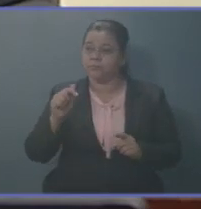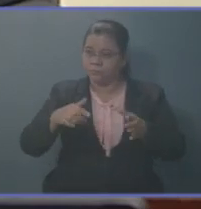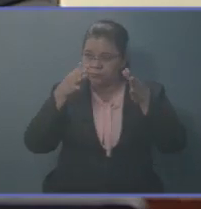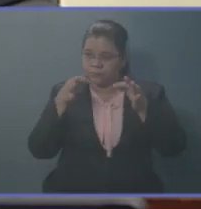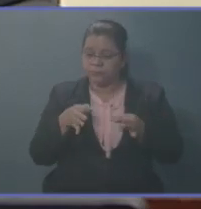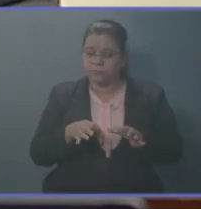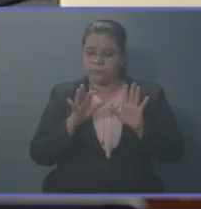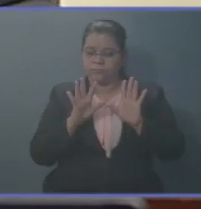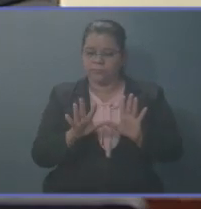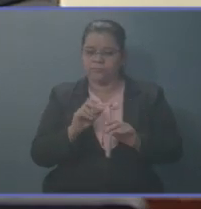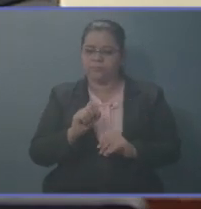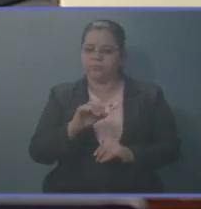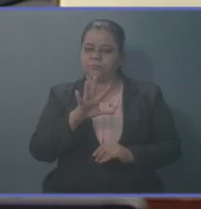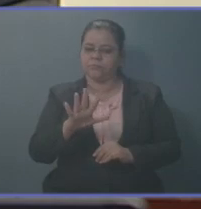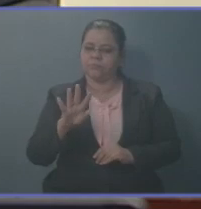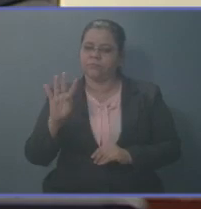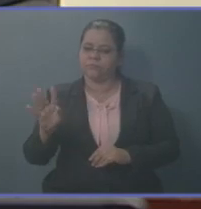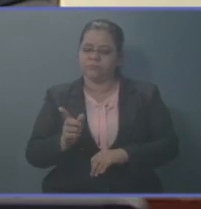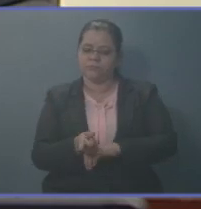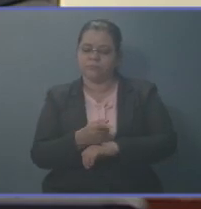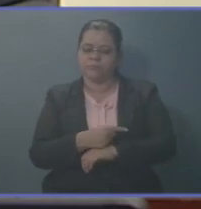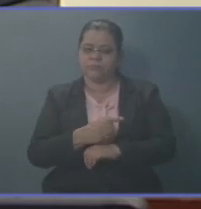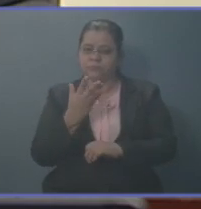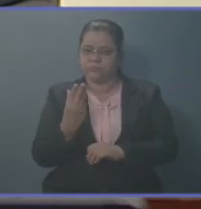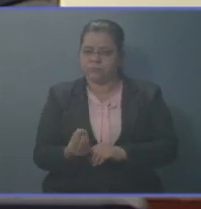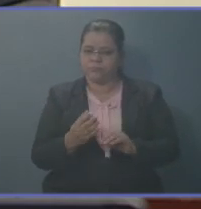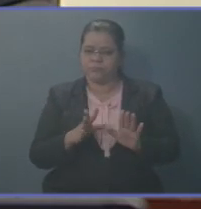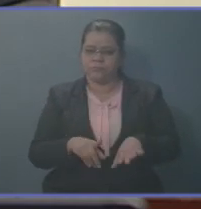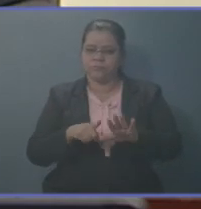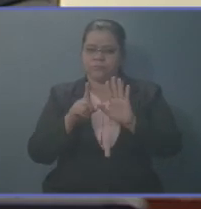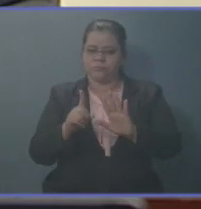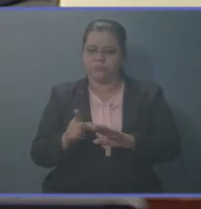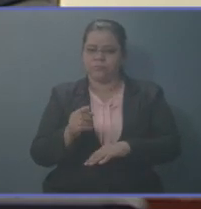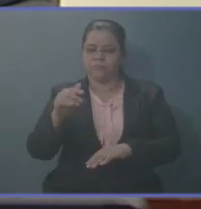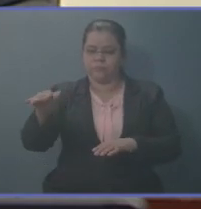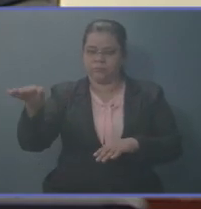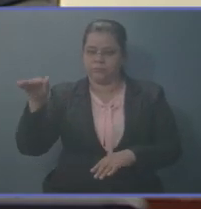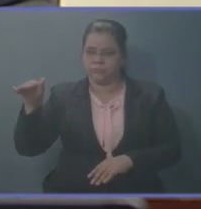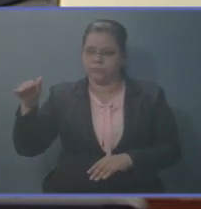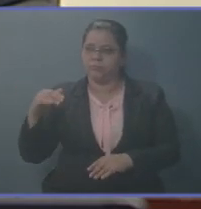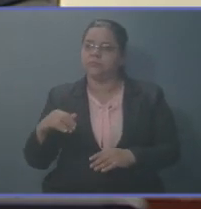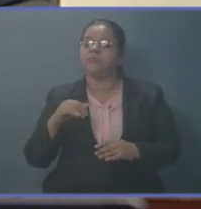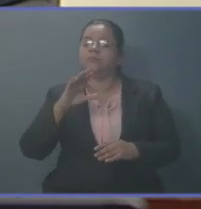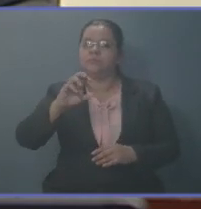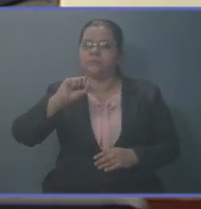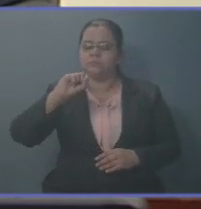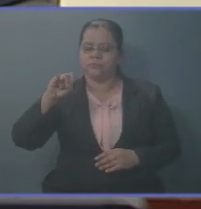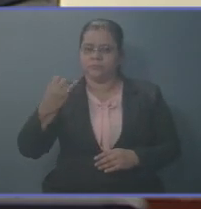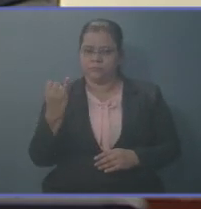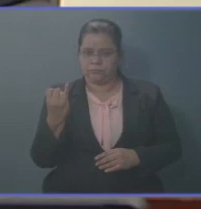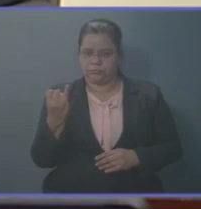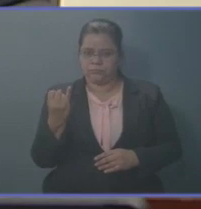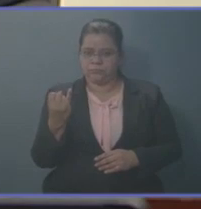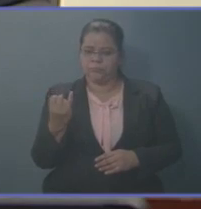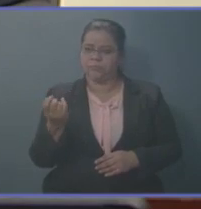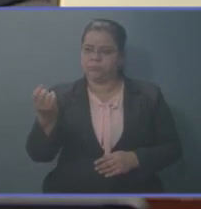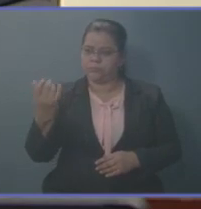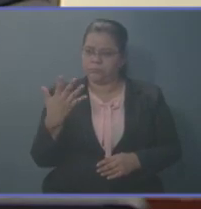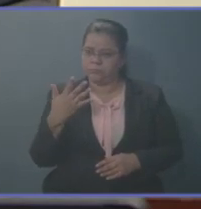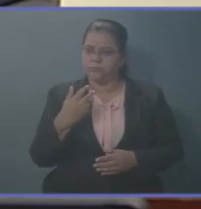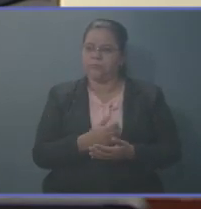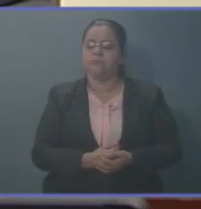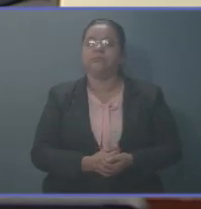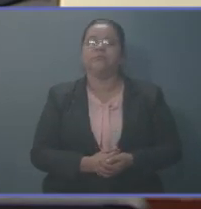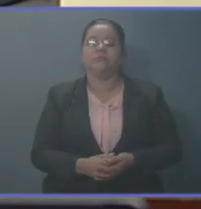para las 10 horas con 54 minutos del 26 de marzo de 2020, la Sala de la Constitucional de la Corte Suprema de Justicia